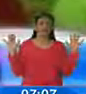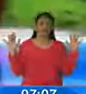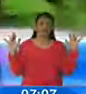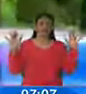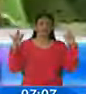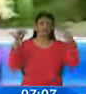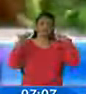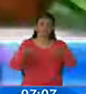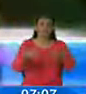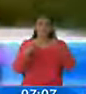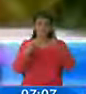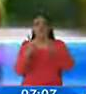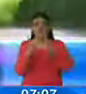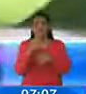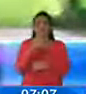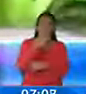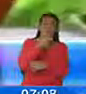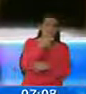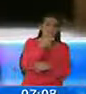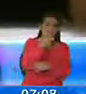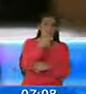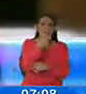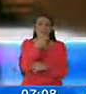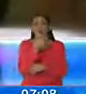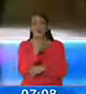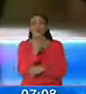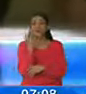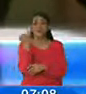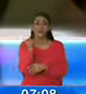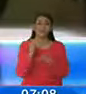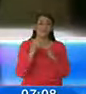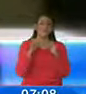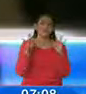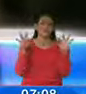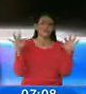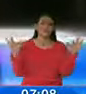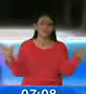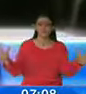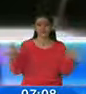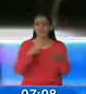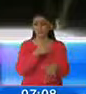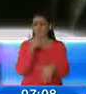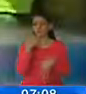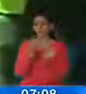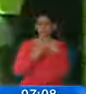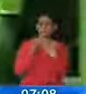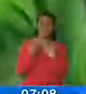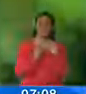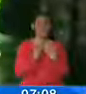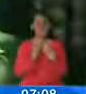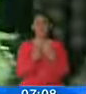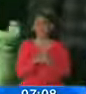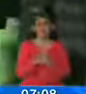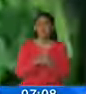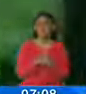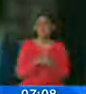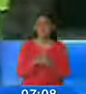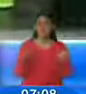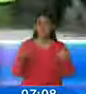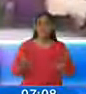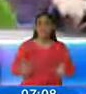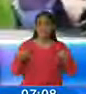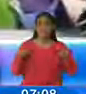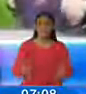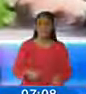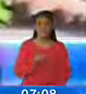Aquí hubo la presentación de artistas, el color verde inundó el ambiente, que estuvo cargado de entusiasmo. Lenín Moreno se dirigió a su